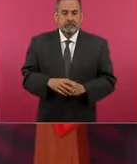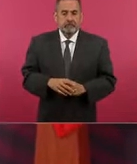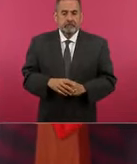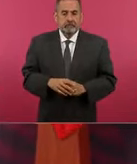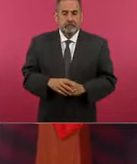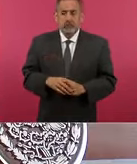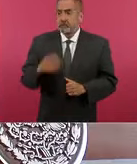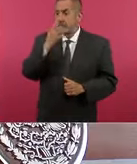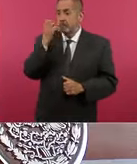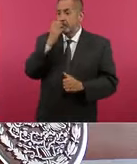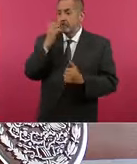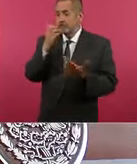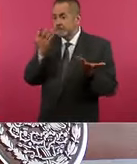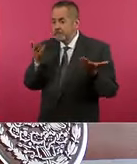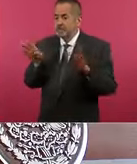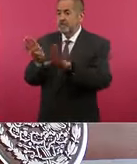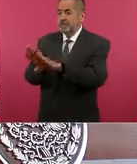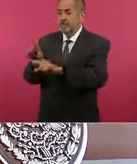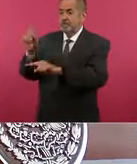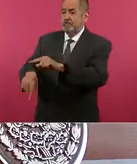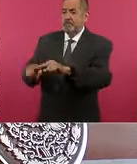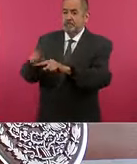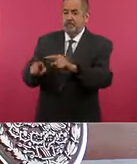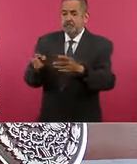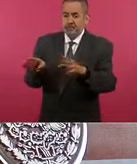cerremos las escuelas?